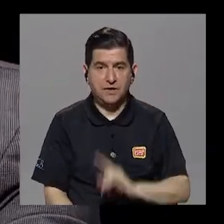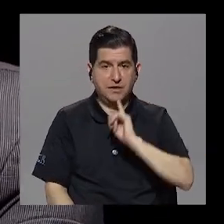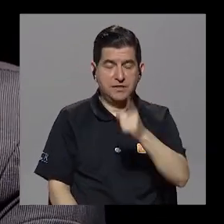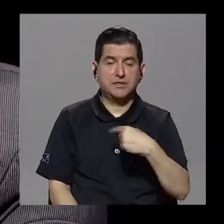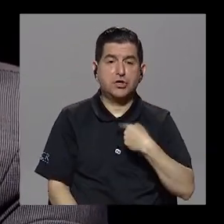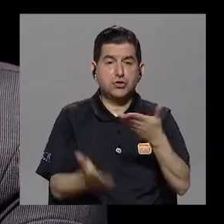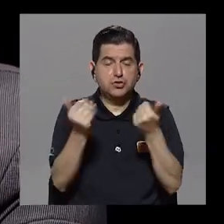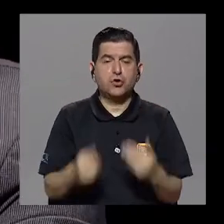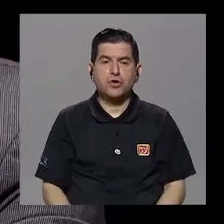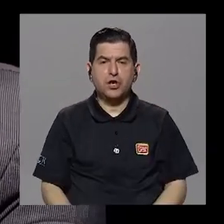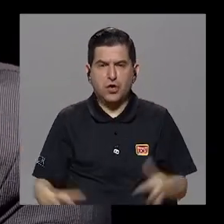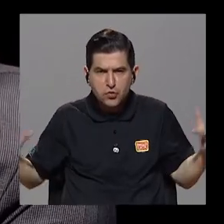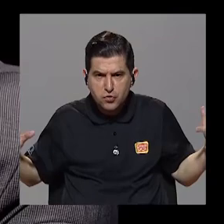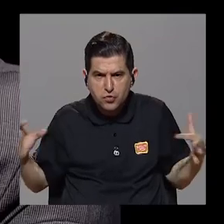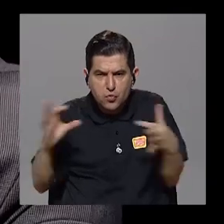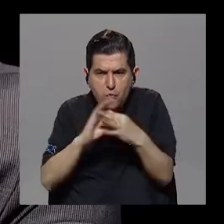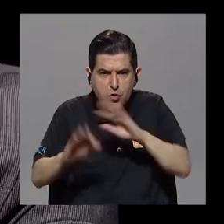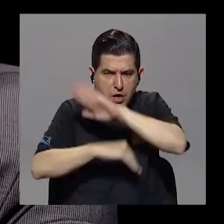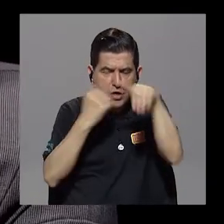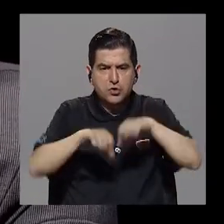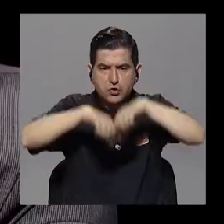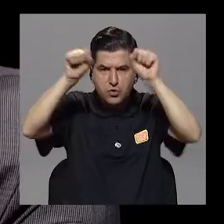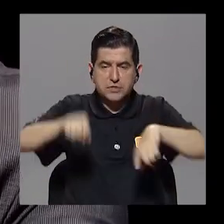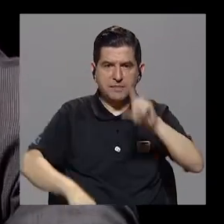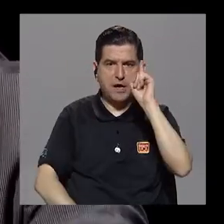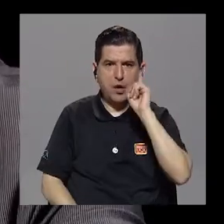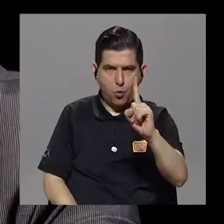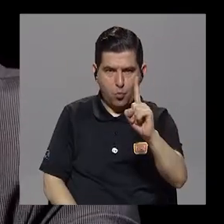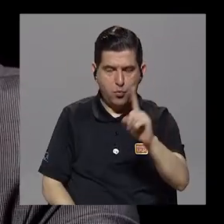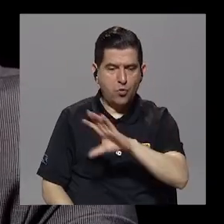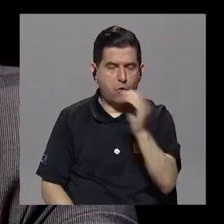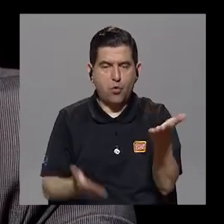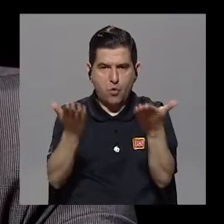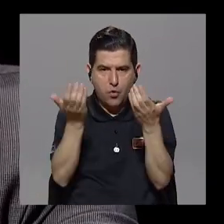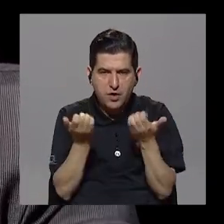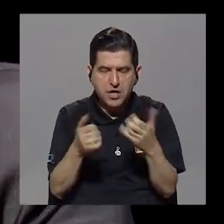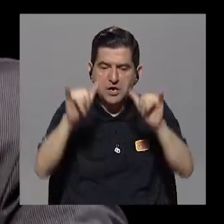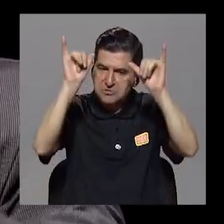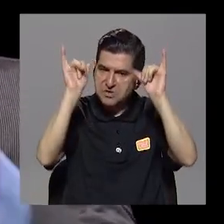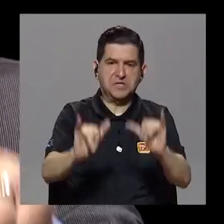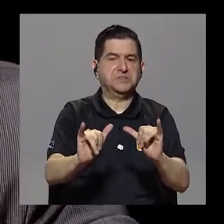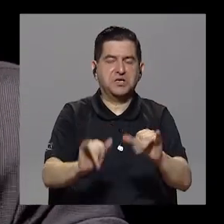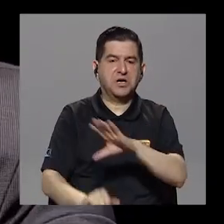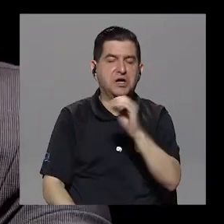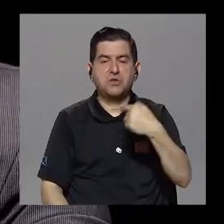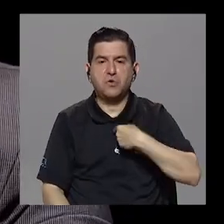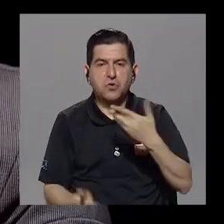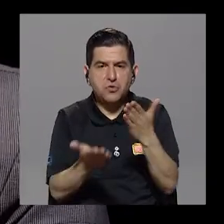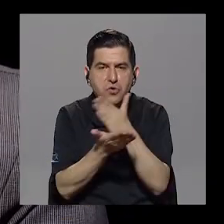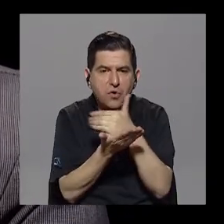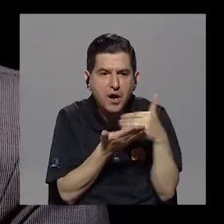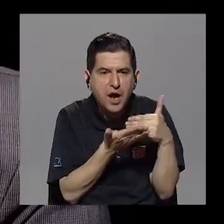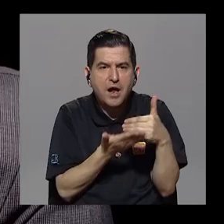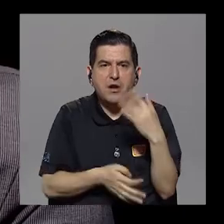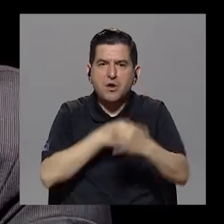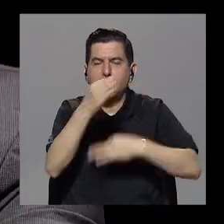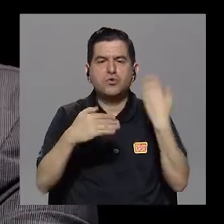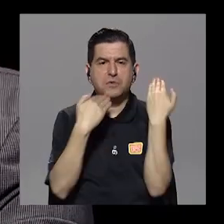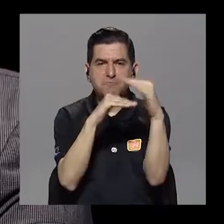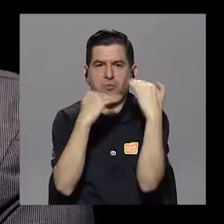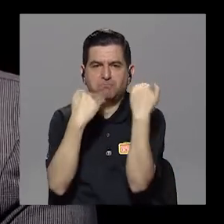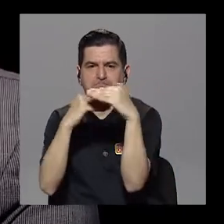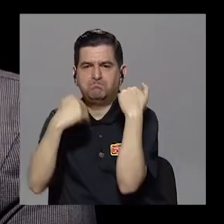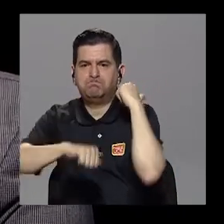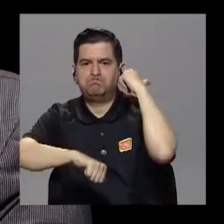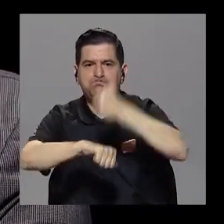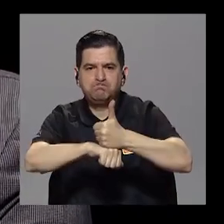quiero consolidar todo este sistema en uno solo, o lo quiero dejar como está, o quiero ponerle algunas restricciones.